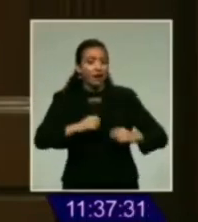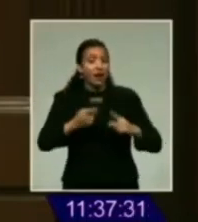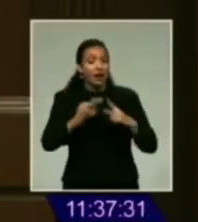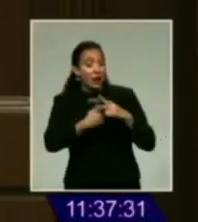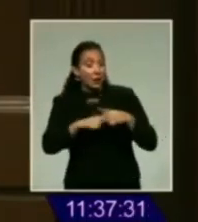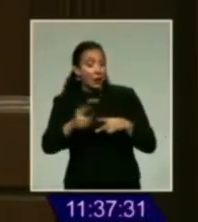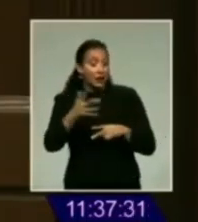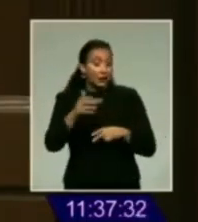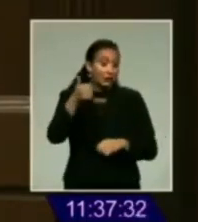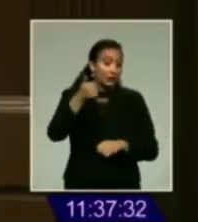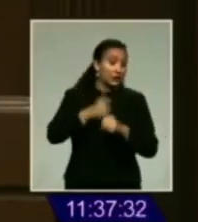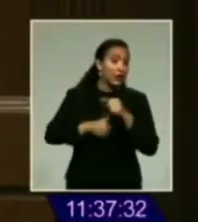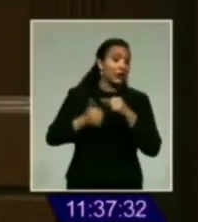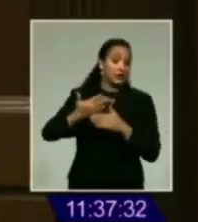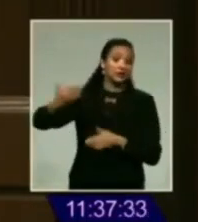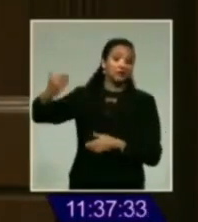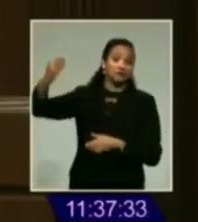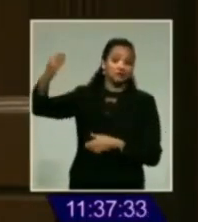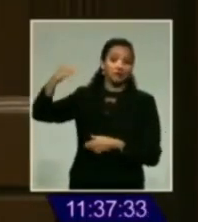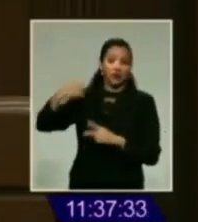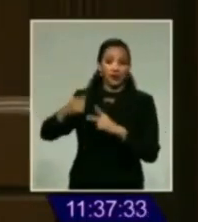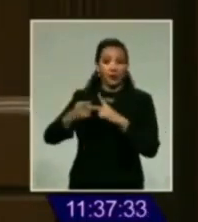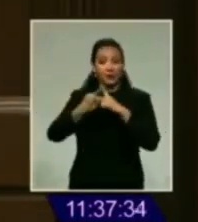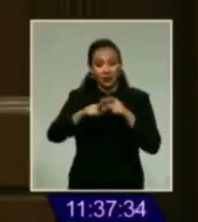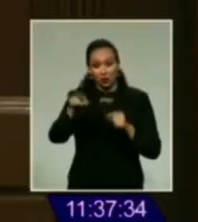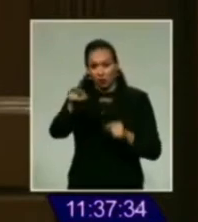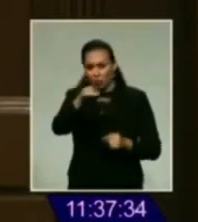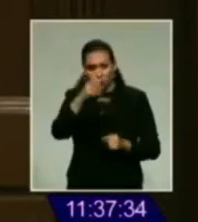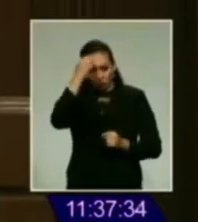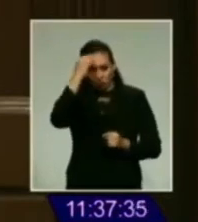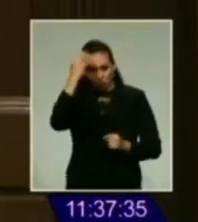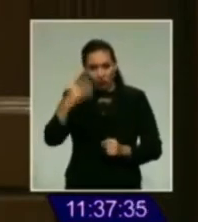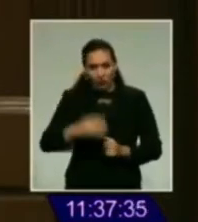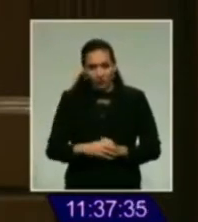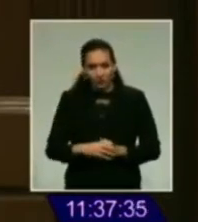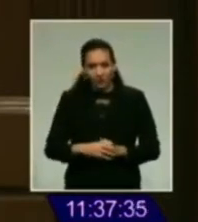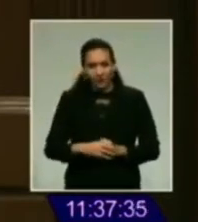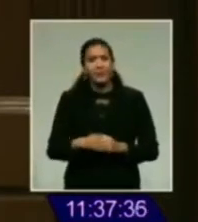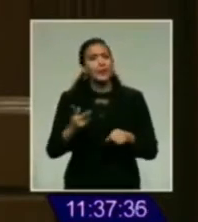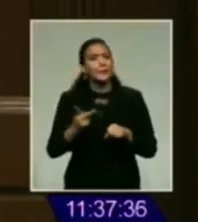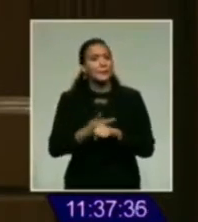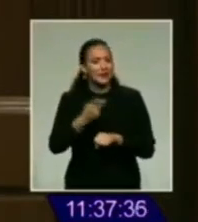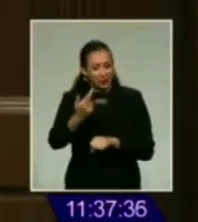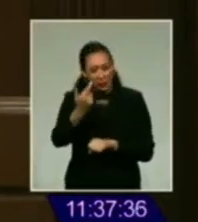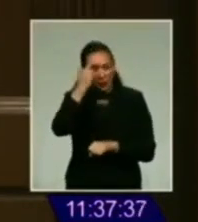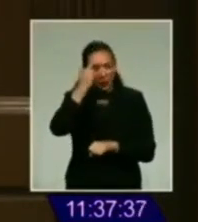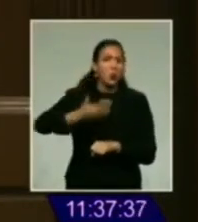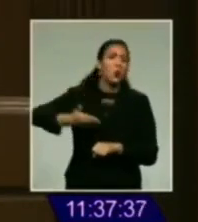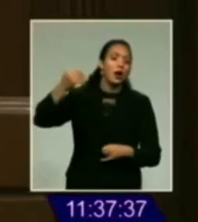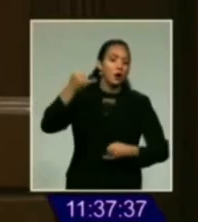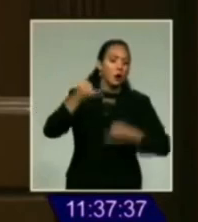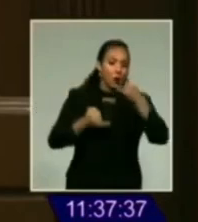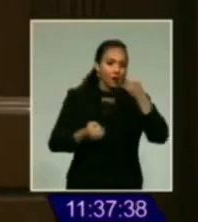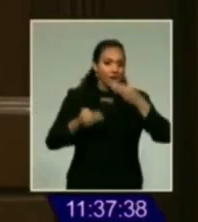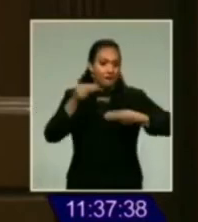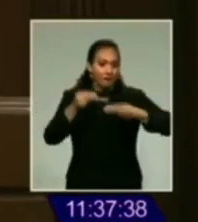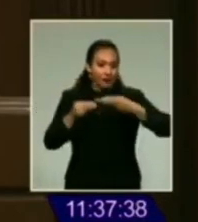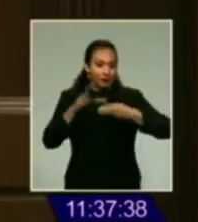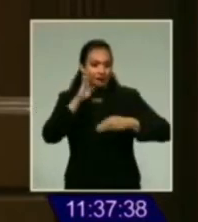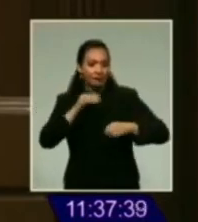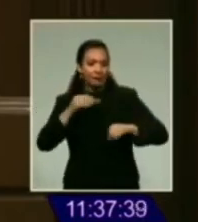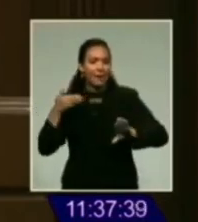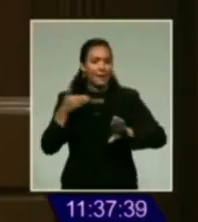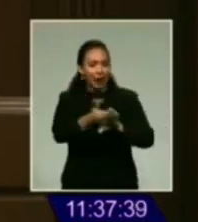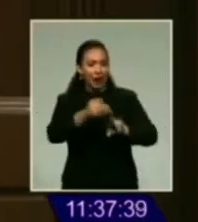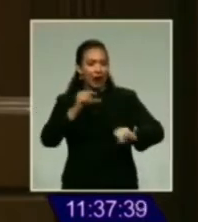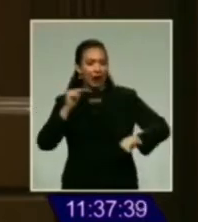años. No debemos olvidar los ataques a jueces y magistrados que desde entonces ya